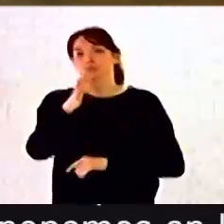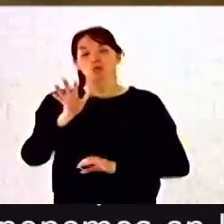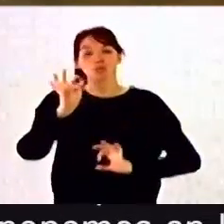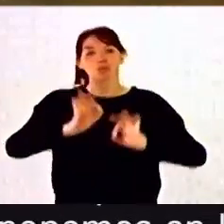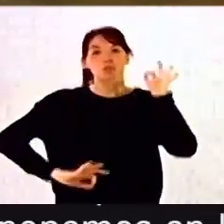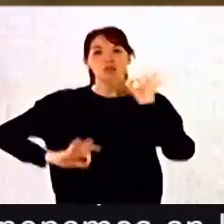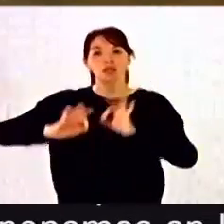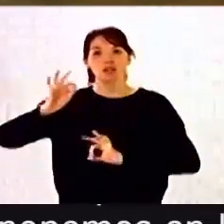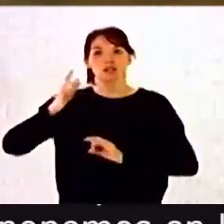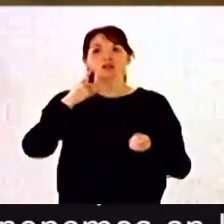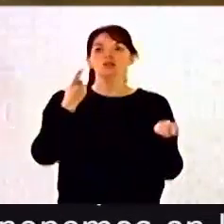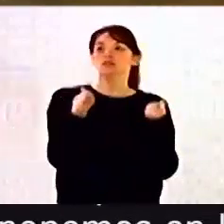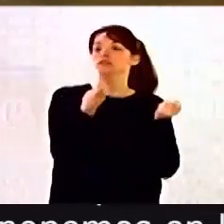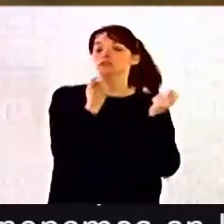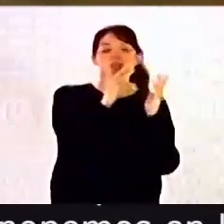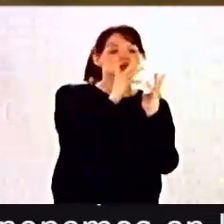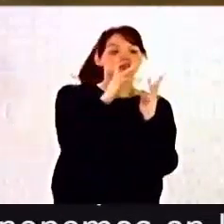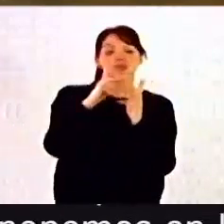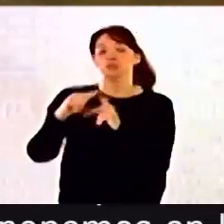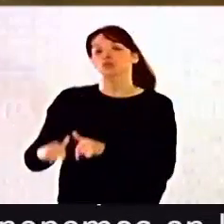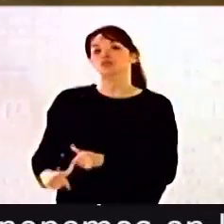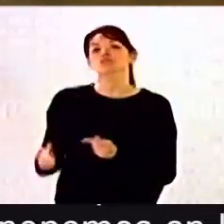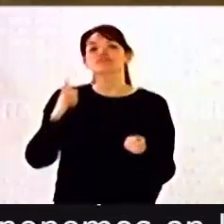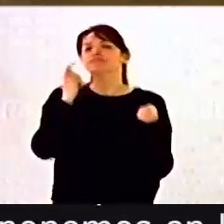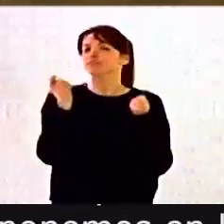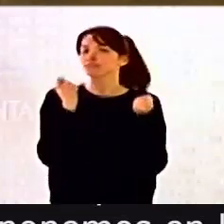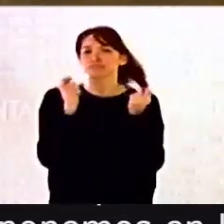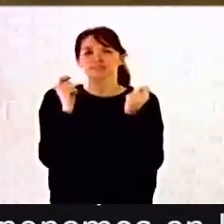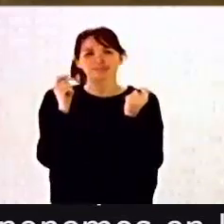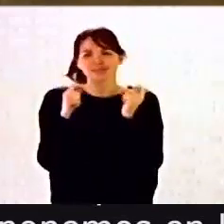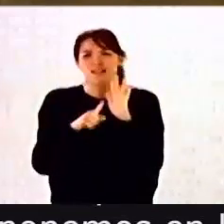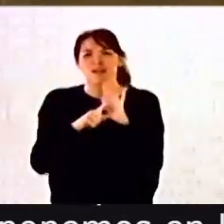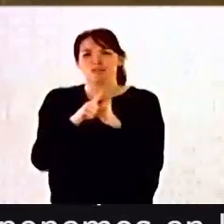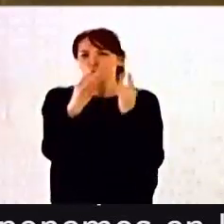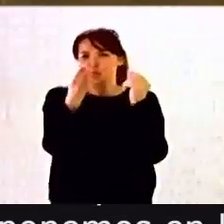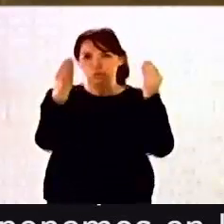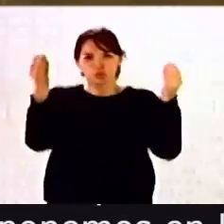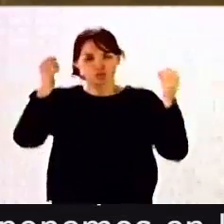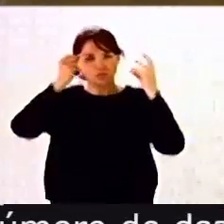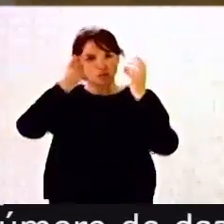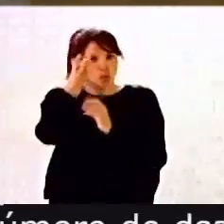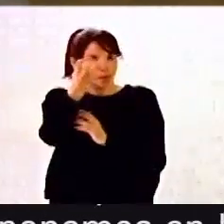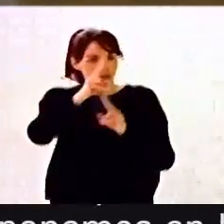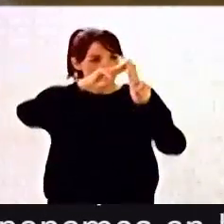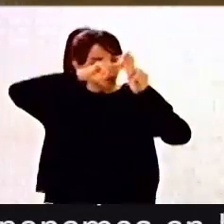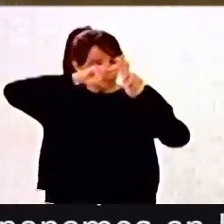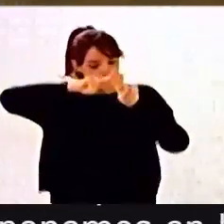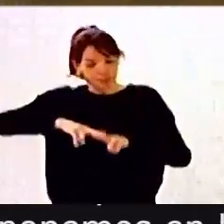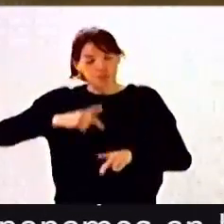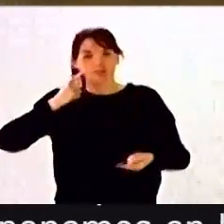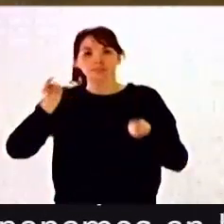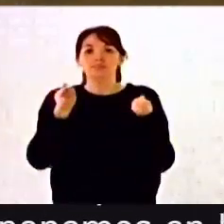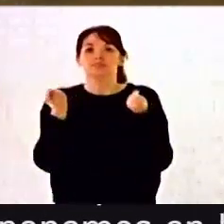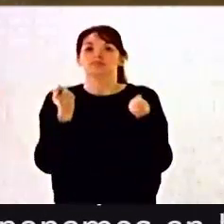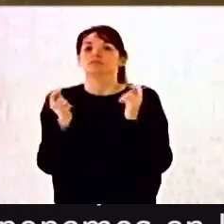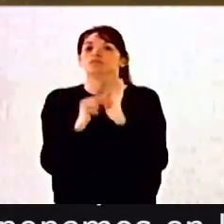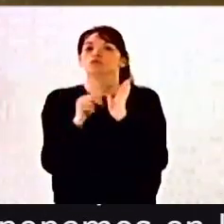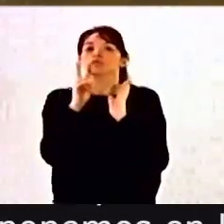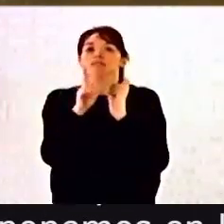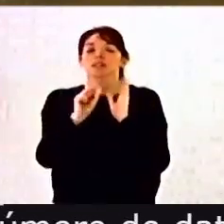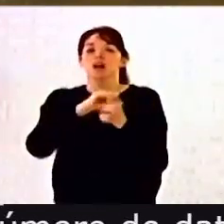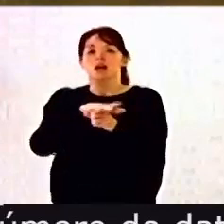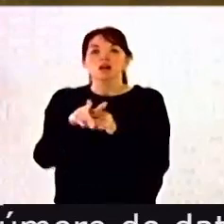datos monitorizados, un número de datos monitorizados altísimo en nuestra comunidad autónoma desde el punto de vista epidemiológico y podemos